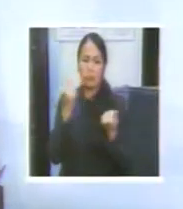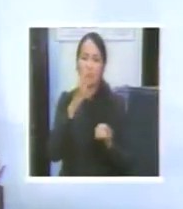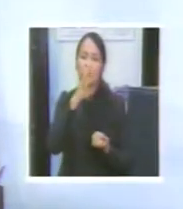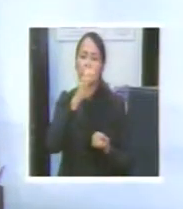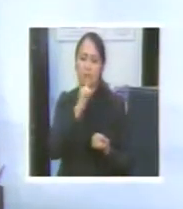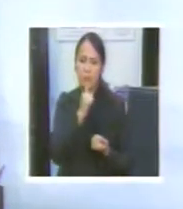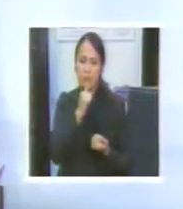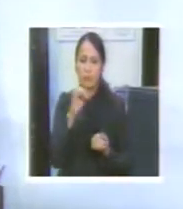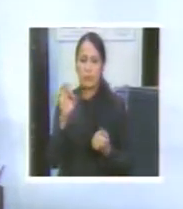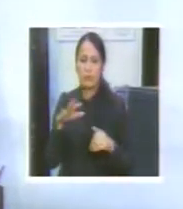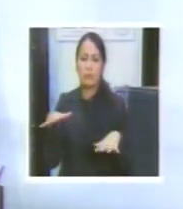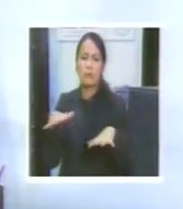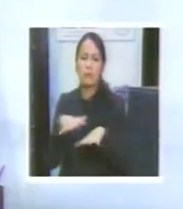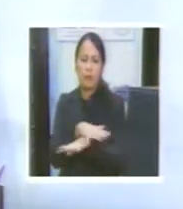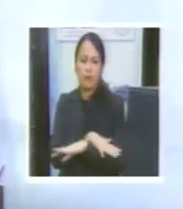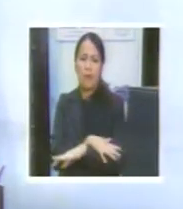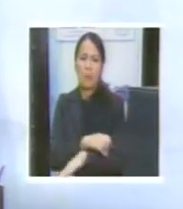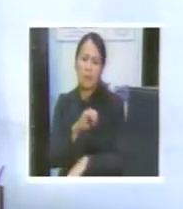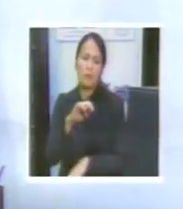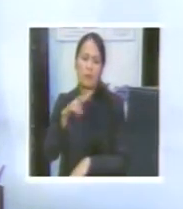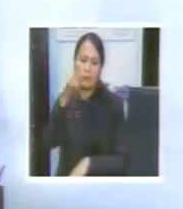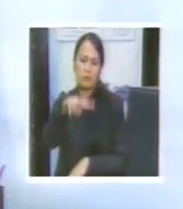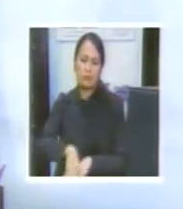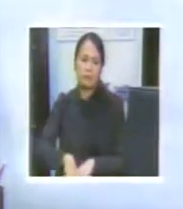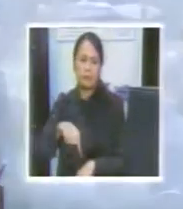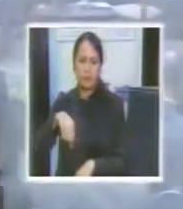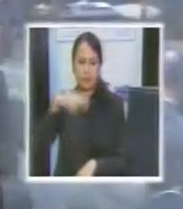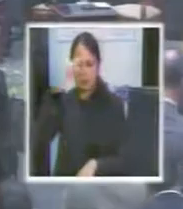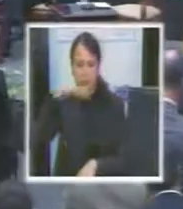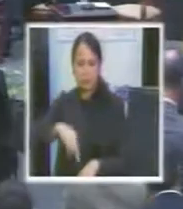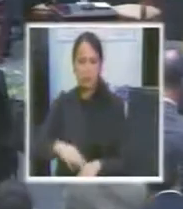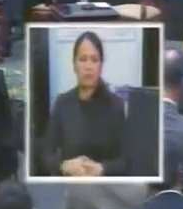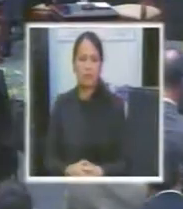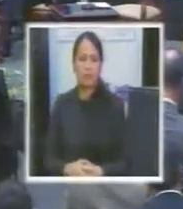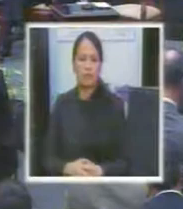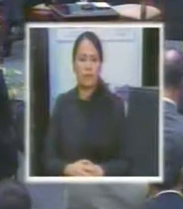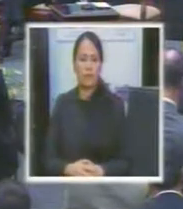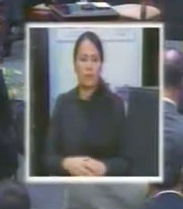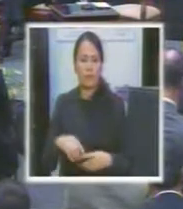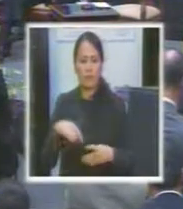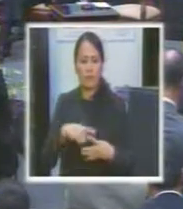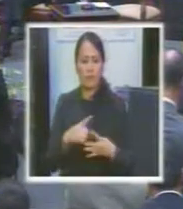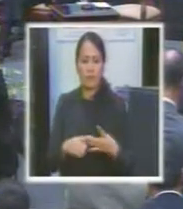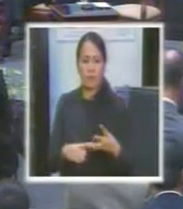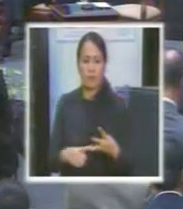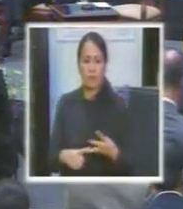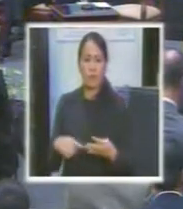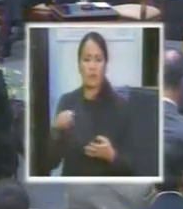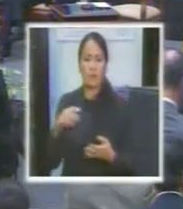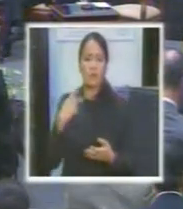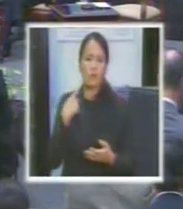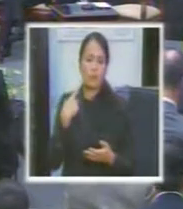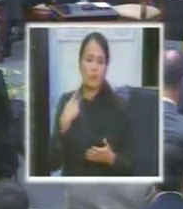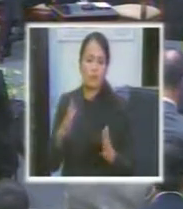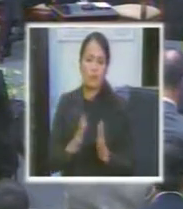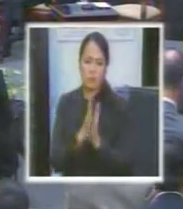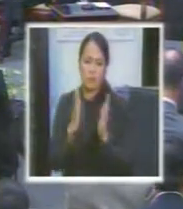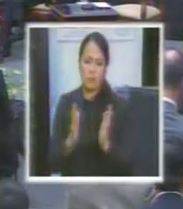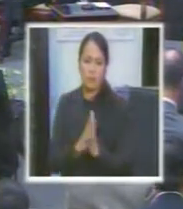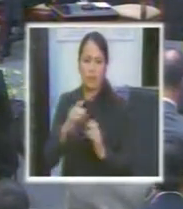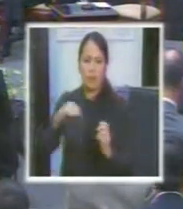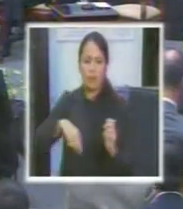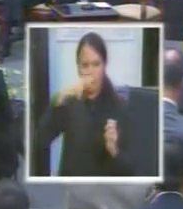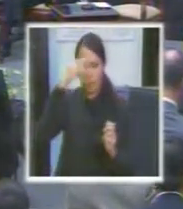habido un cambio muy importante en México. Es decir, con respecto a la democracia, el sistema político mexicano fue reconocido